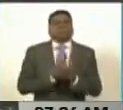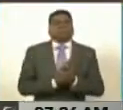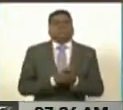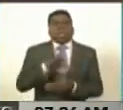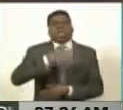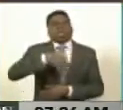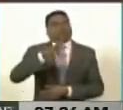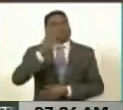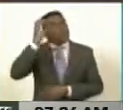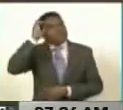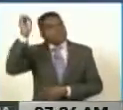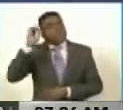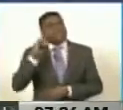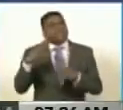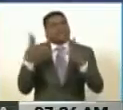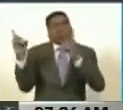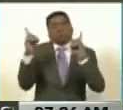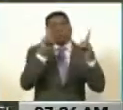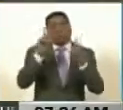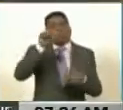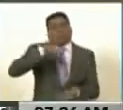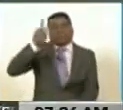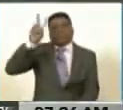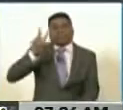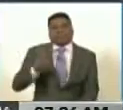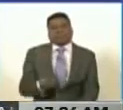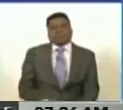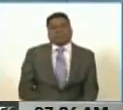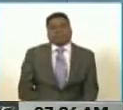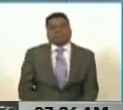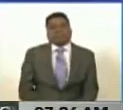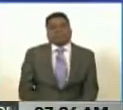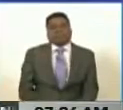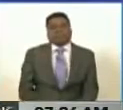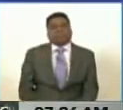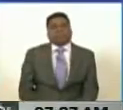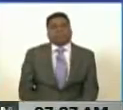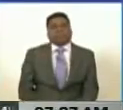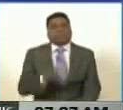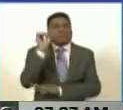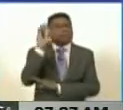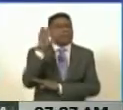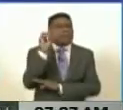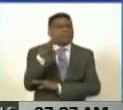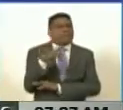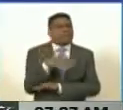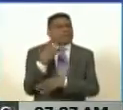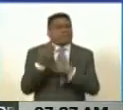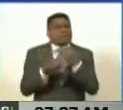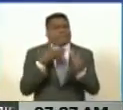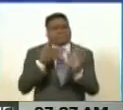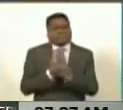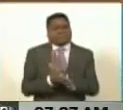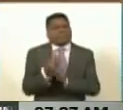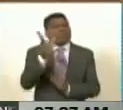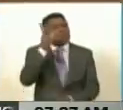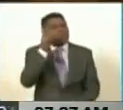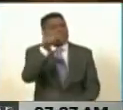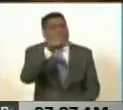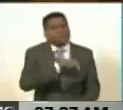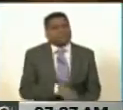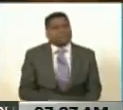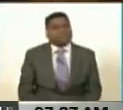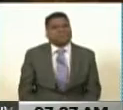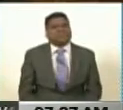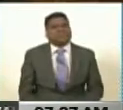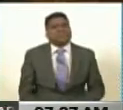opina sobre el diálogo y la paz en nuestro país. Esto durante una asamblea y la conferencia episcopal. Escuchemos.